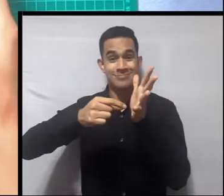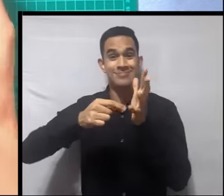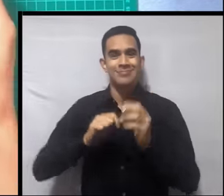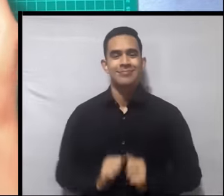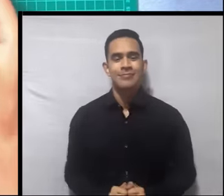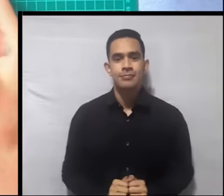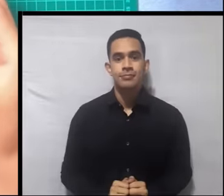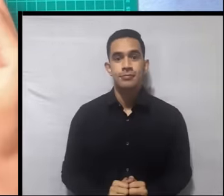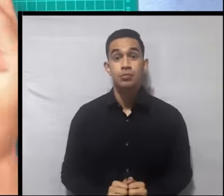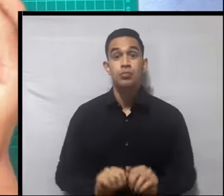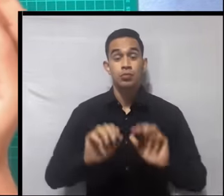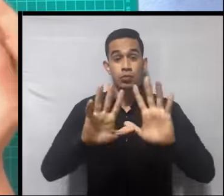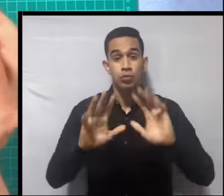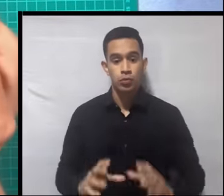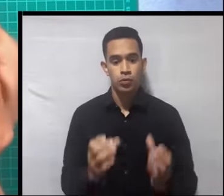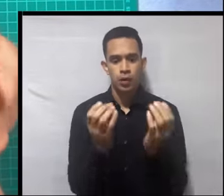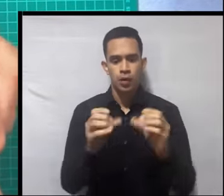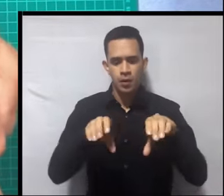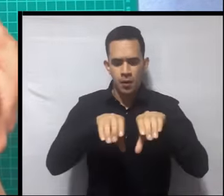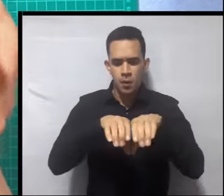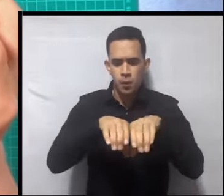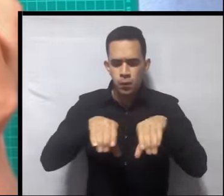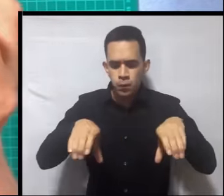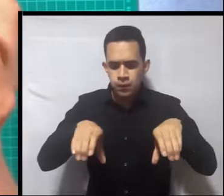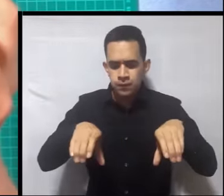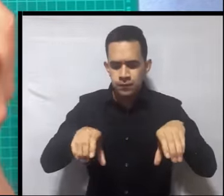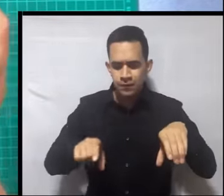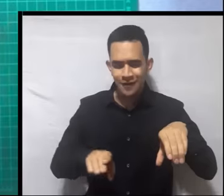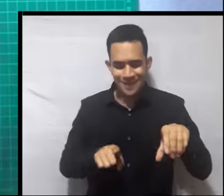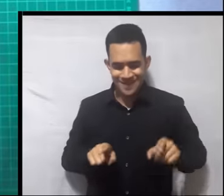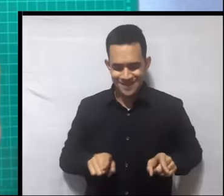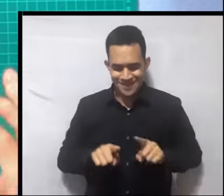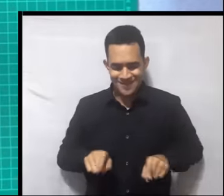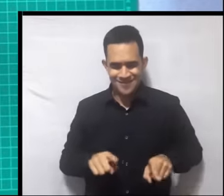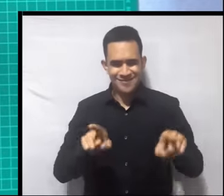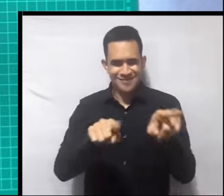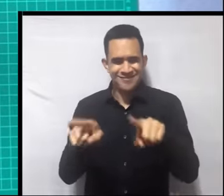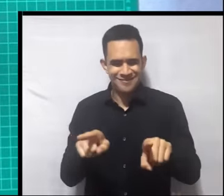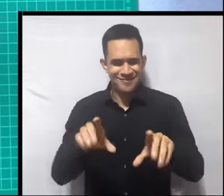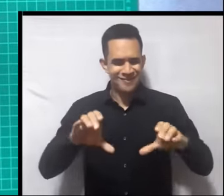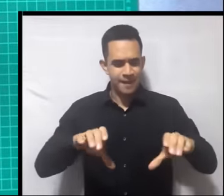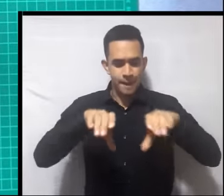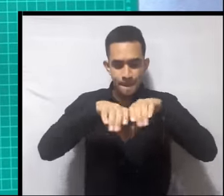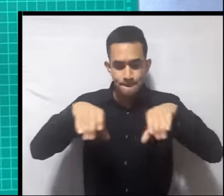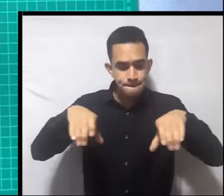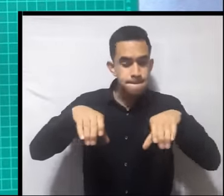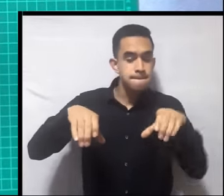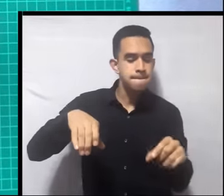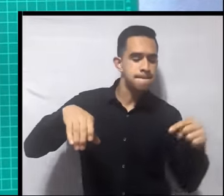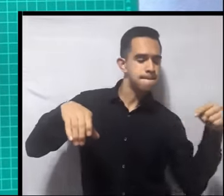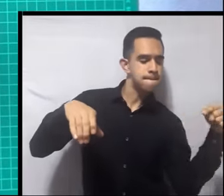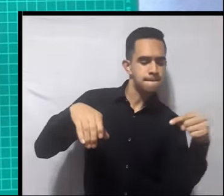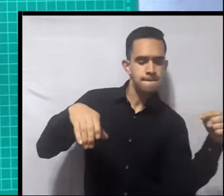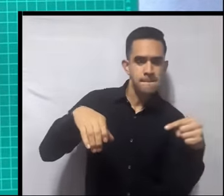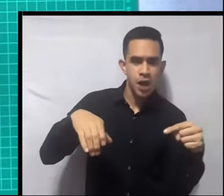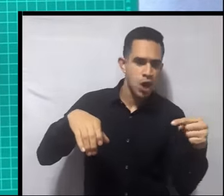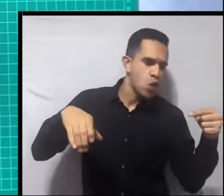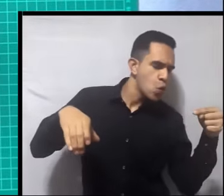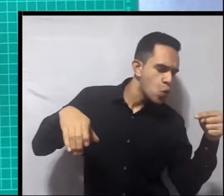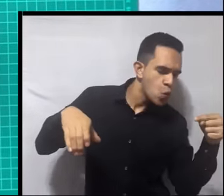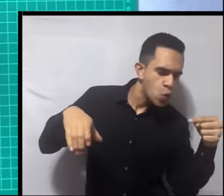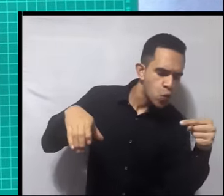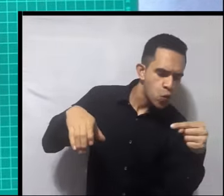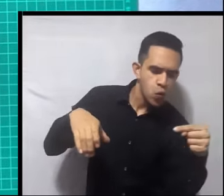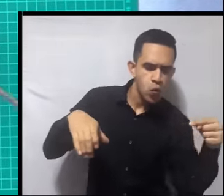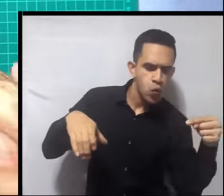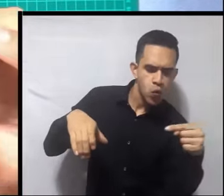Tomaremos nuestro carrito y perforaremos la base de la botella, un poco más arriba de su centro. Esta debe ser del